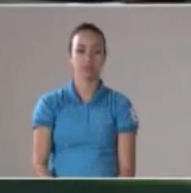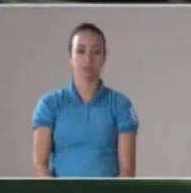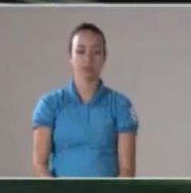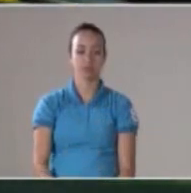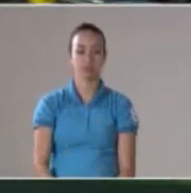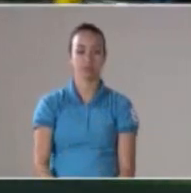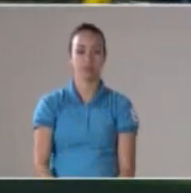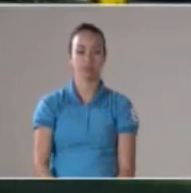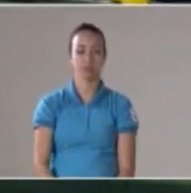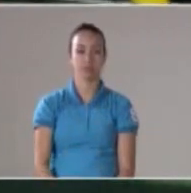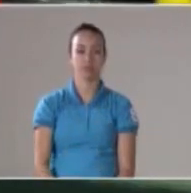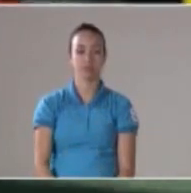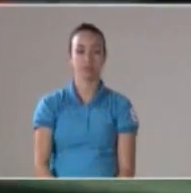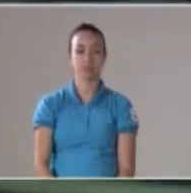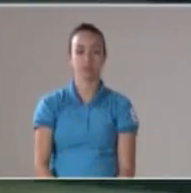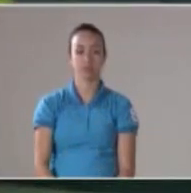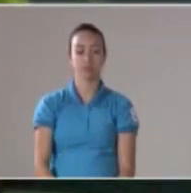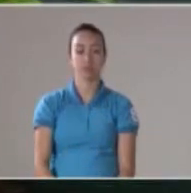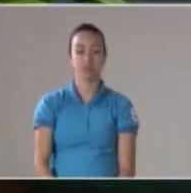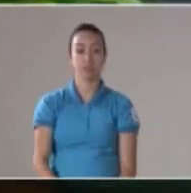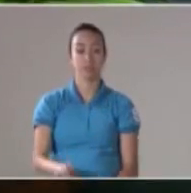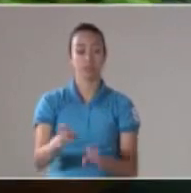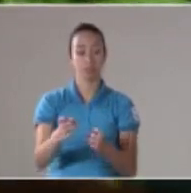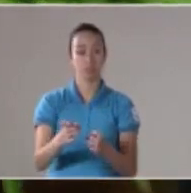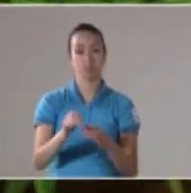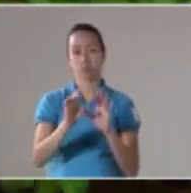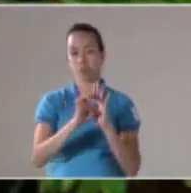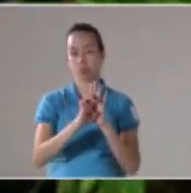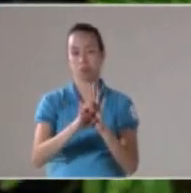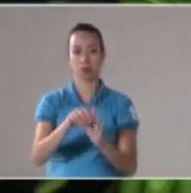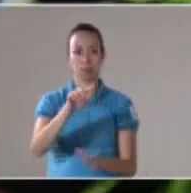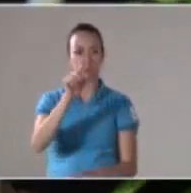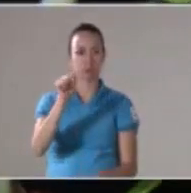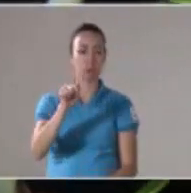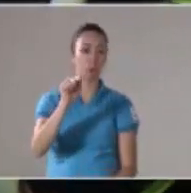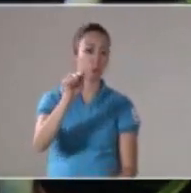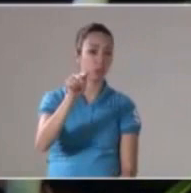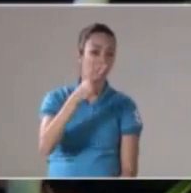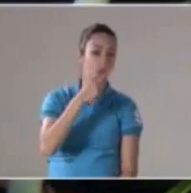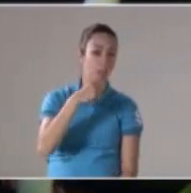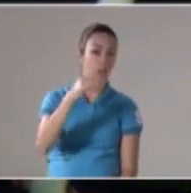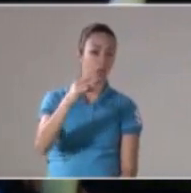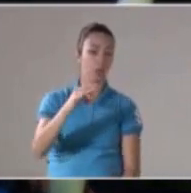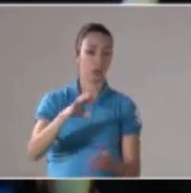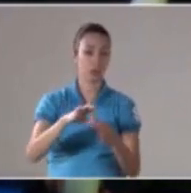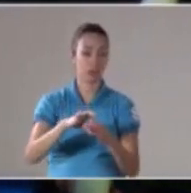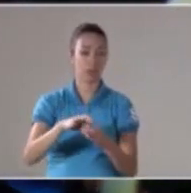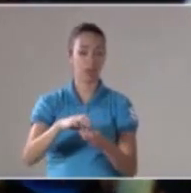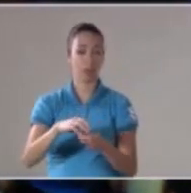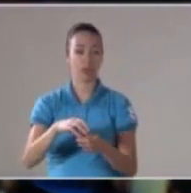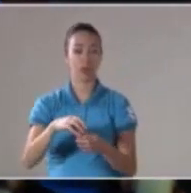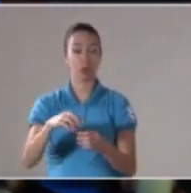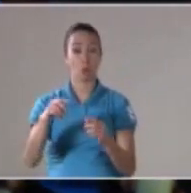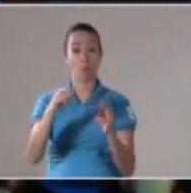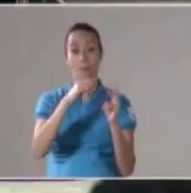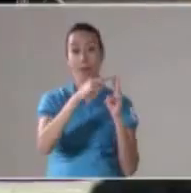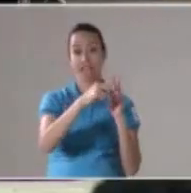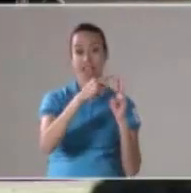Salas. Y entonces le preguntan, ¿usted es hijo de García Salas? ¿Es pariente de García